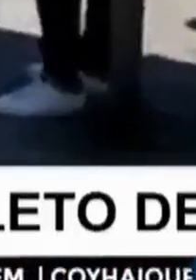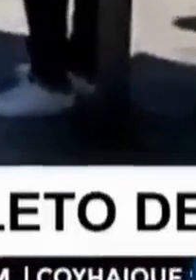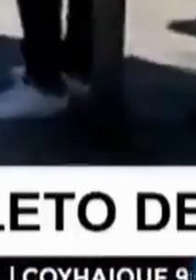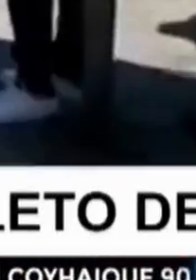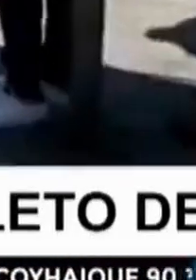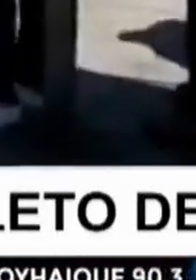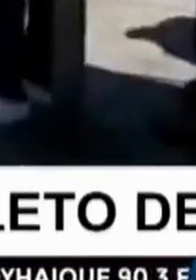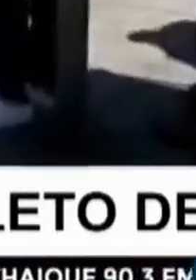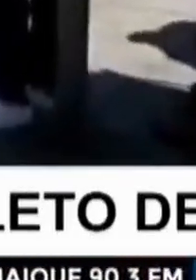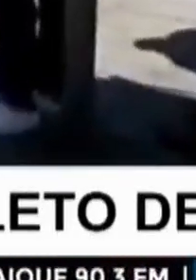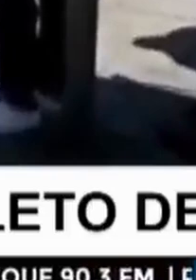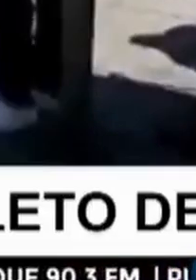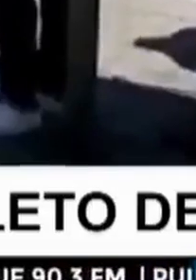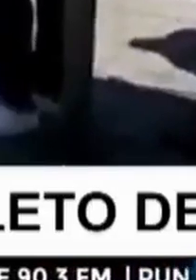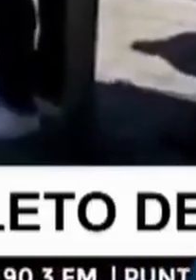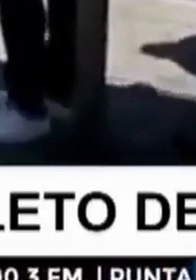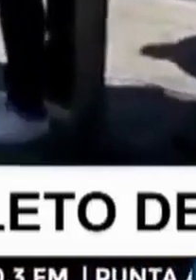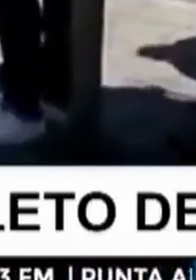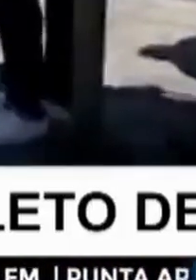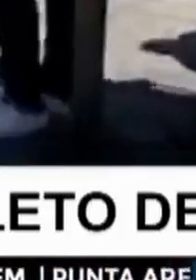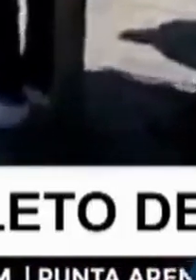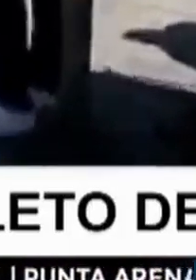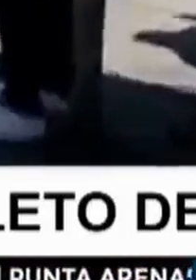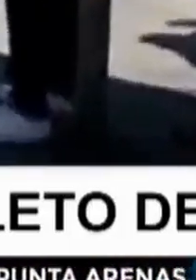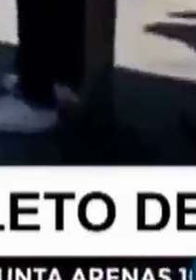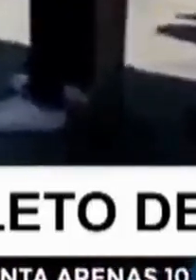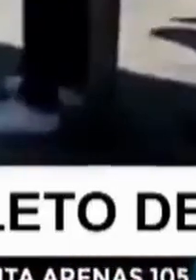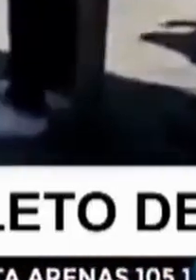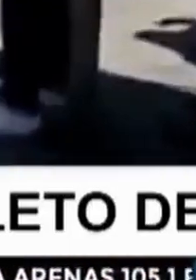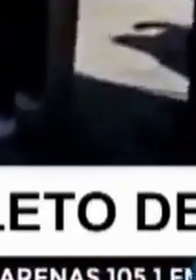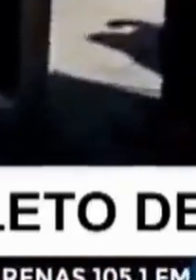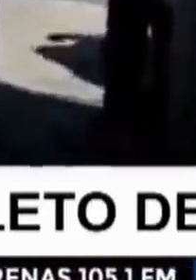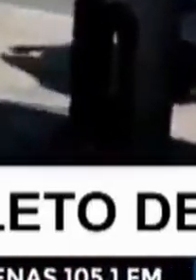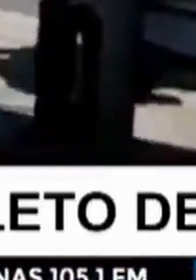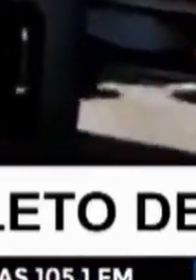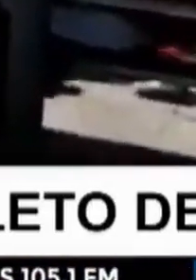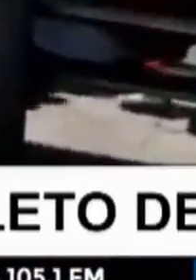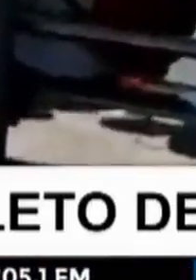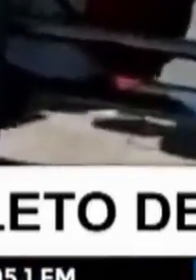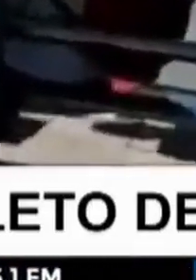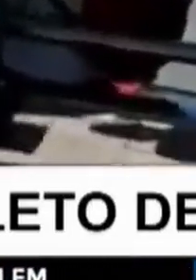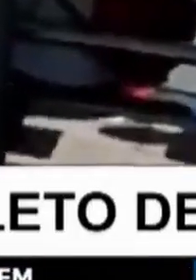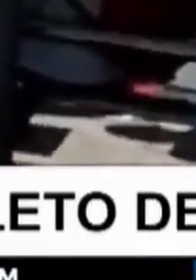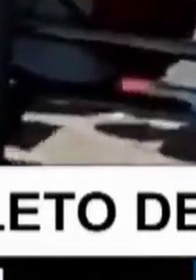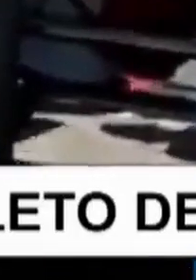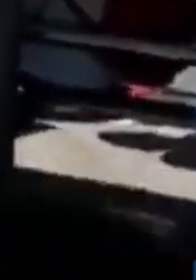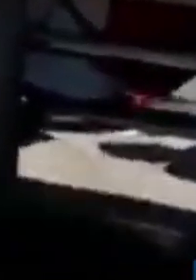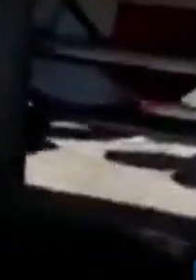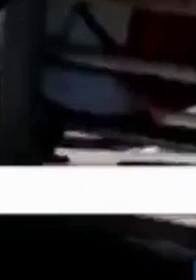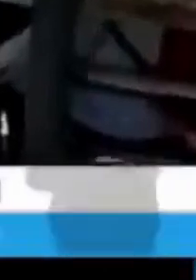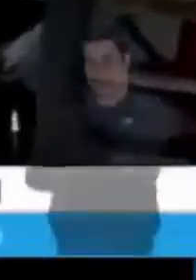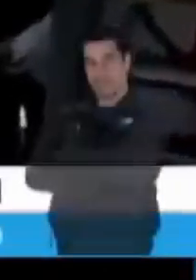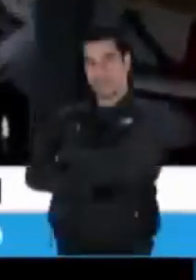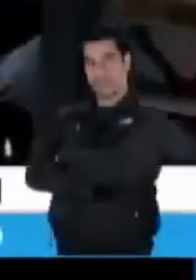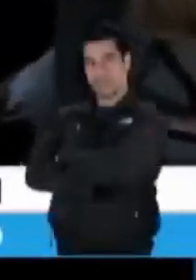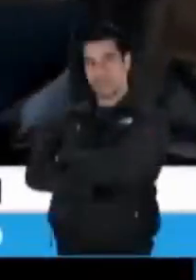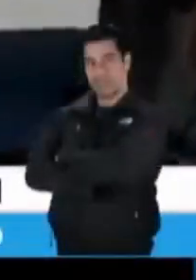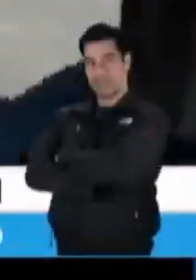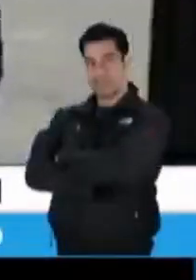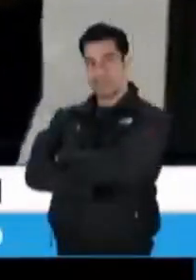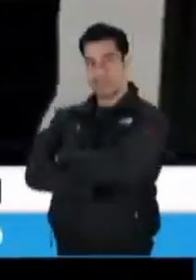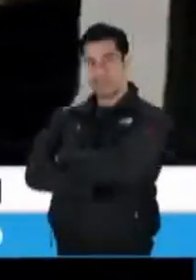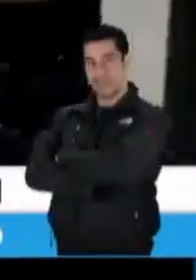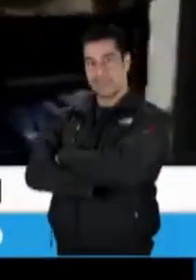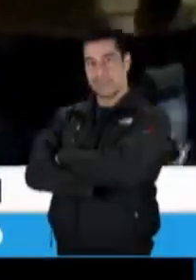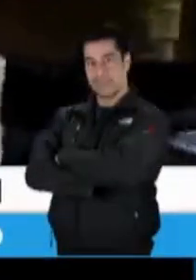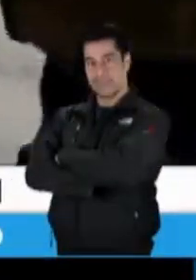balazos en el pecho a un muchacho igual. Así que esto es pan de cada día aquí en Estación Central. Una situación muy compleja, como ustedes podrán